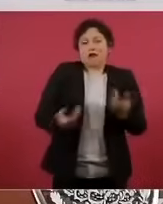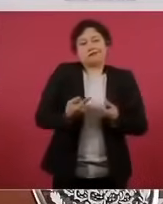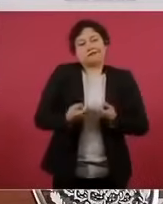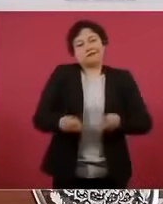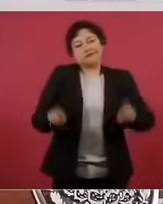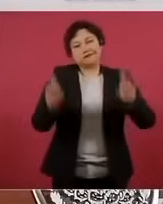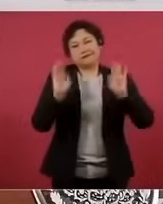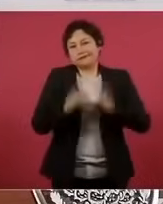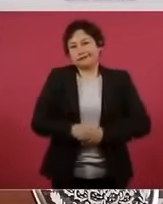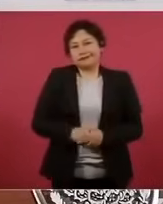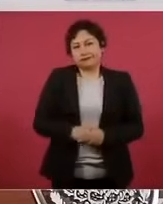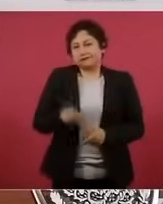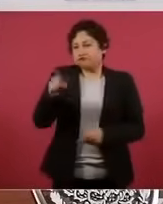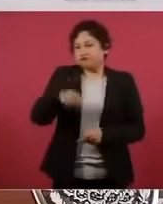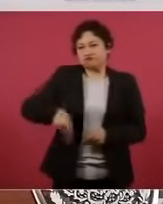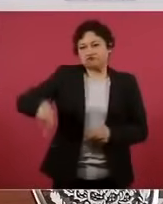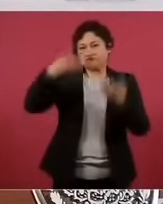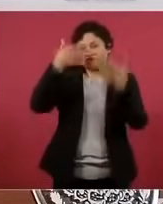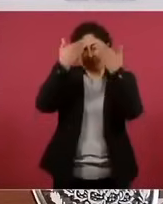Entonces,